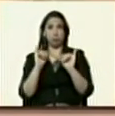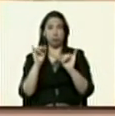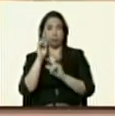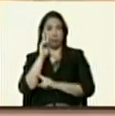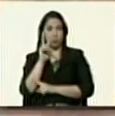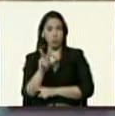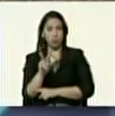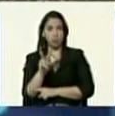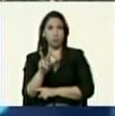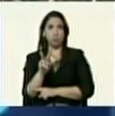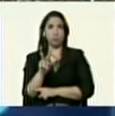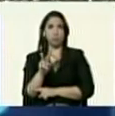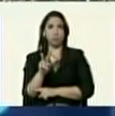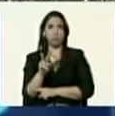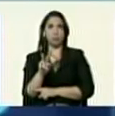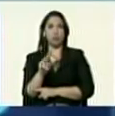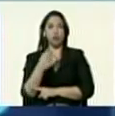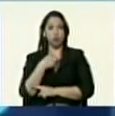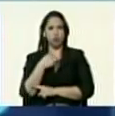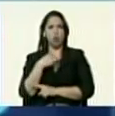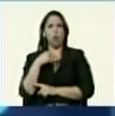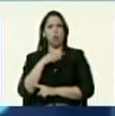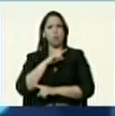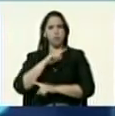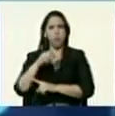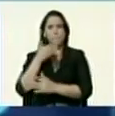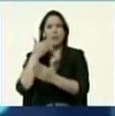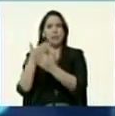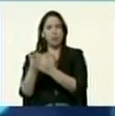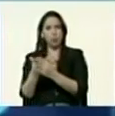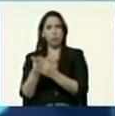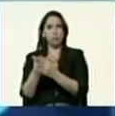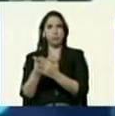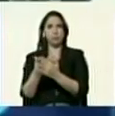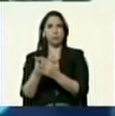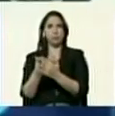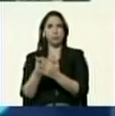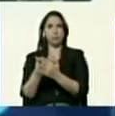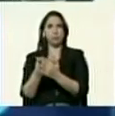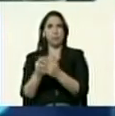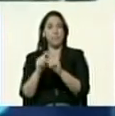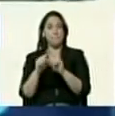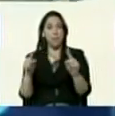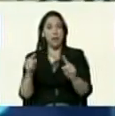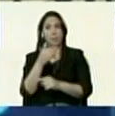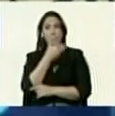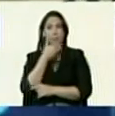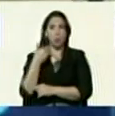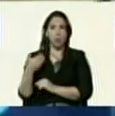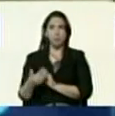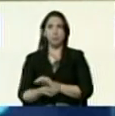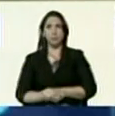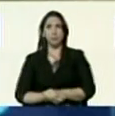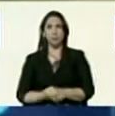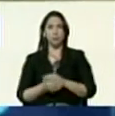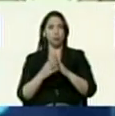visualizando y ha recomendado, ¿no?, para mejorar